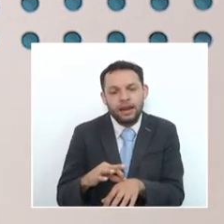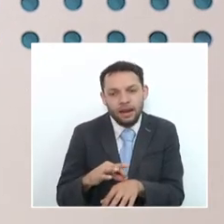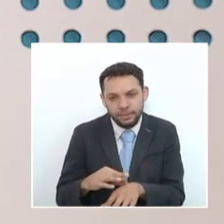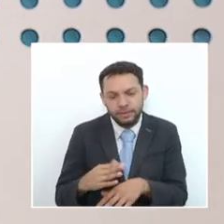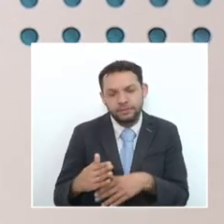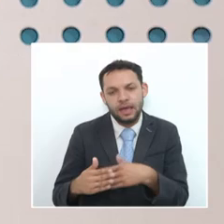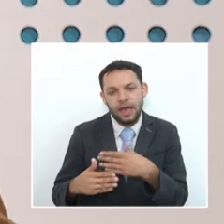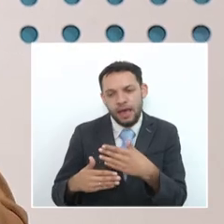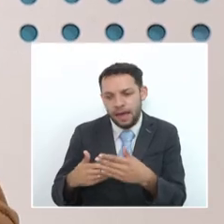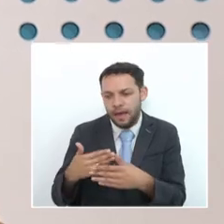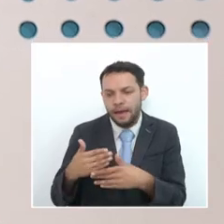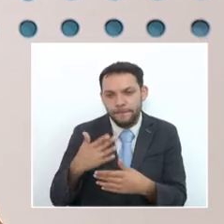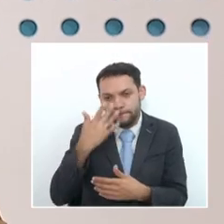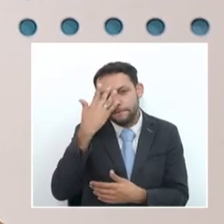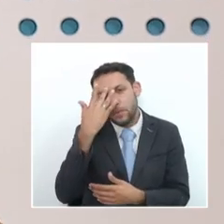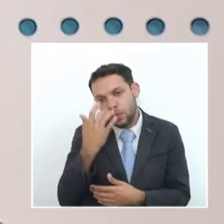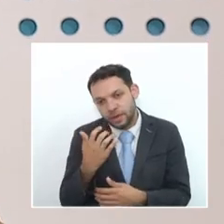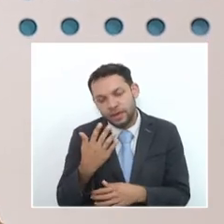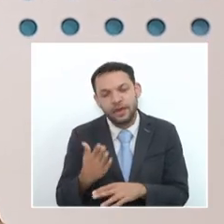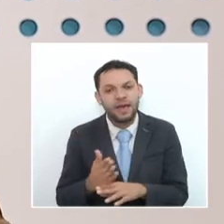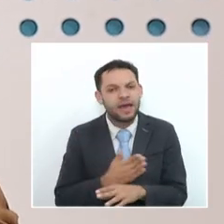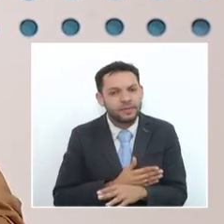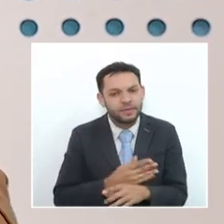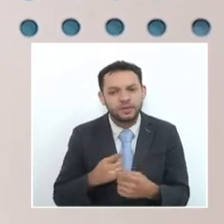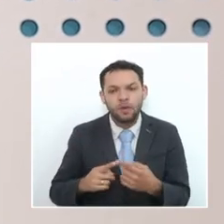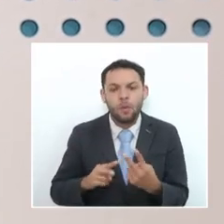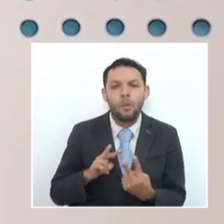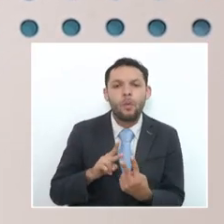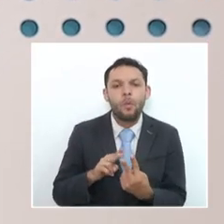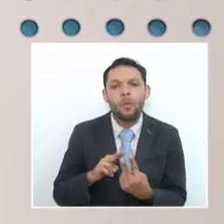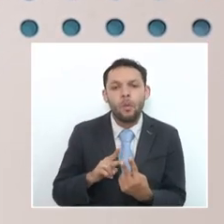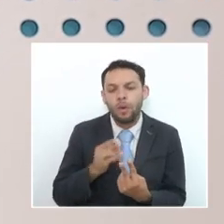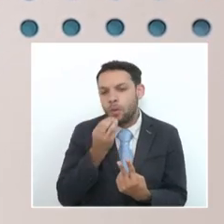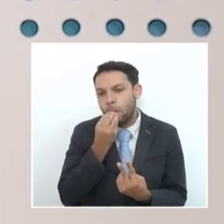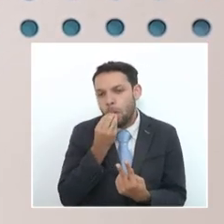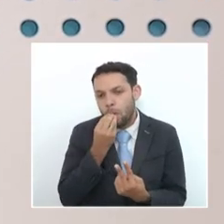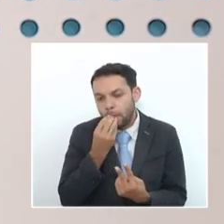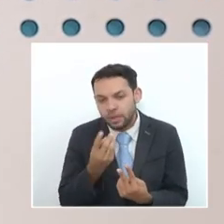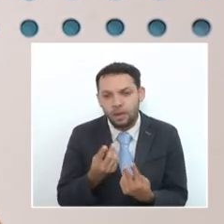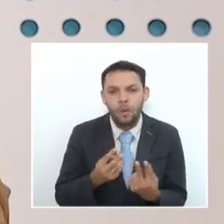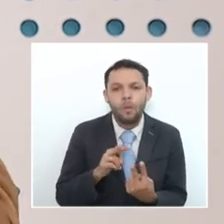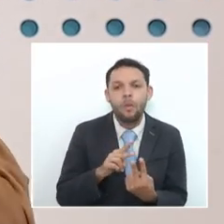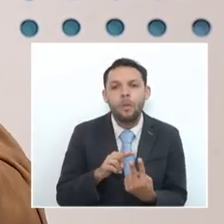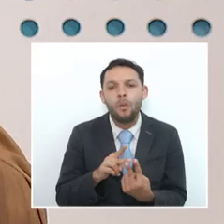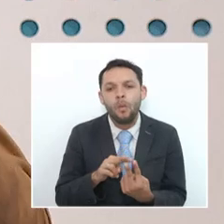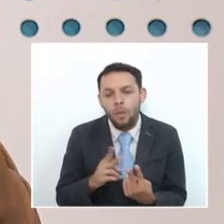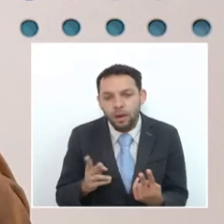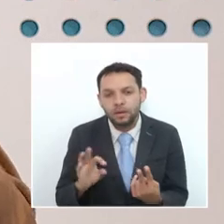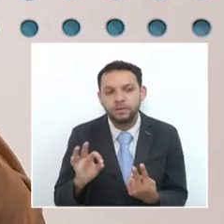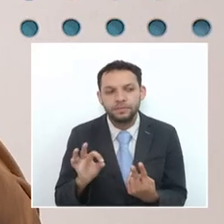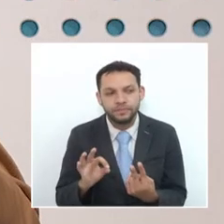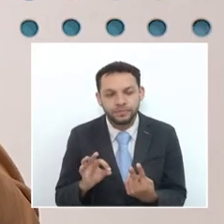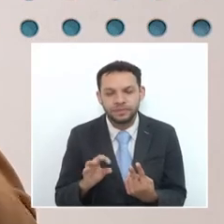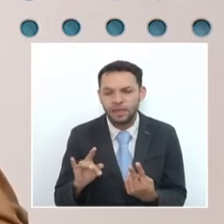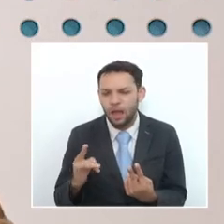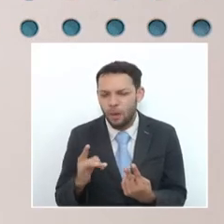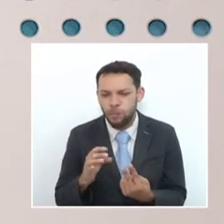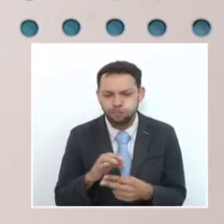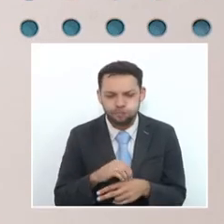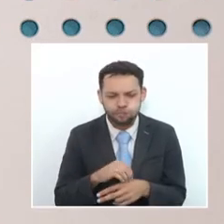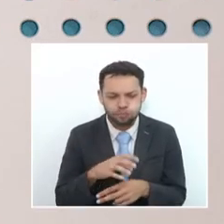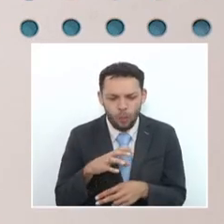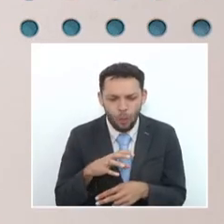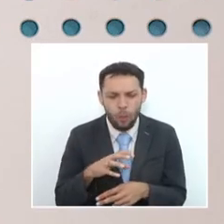historia clínica. ¿Cuál alimento? Le da edema, angioedema, se le produce como que se brota, se pone así